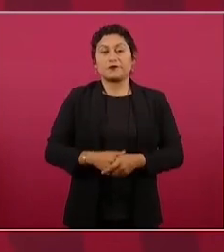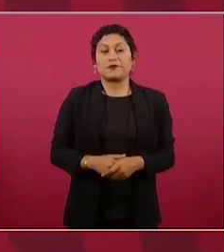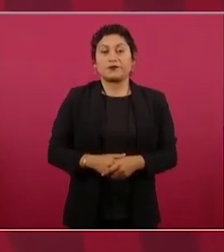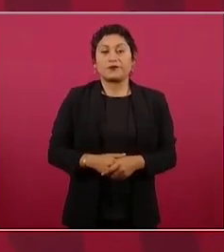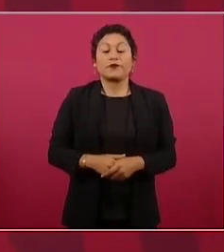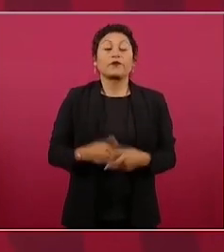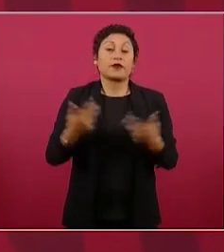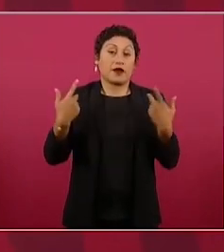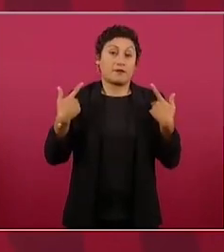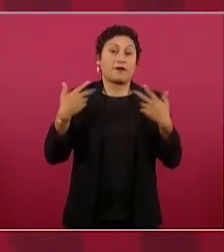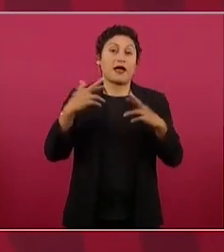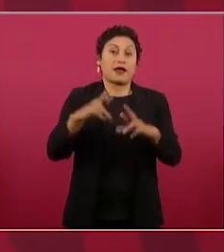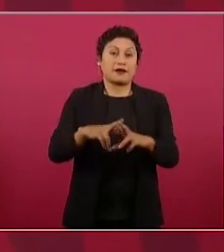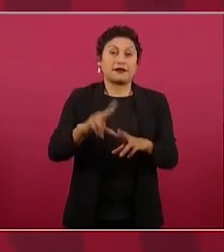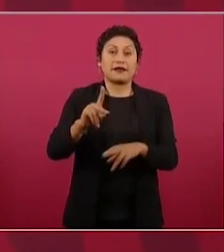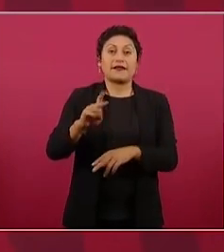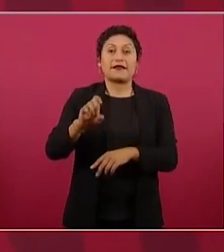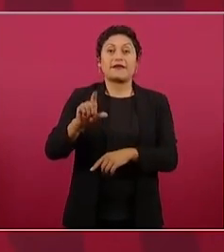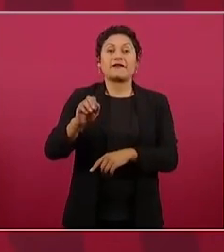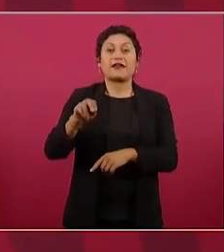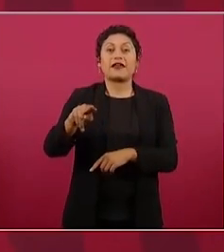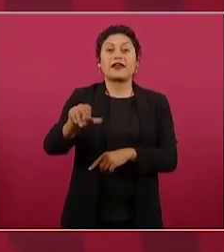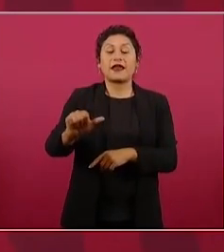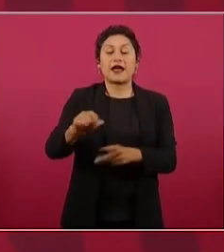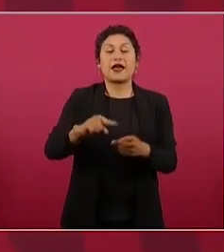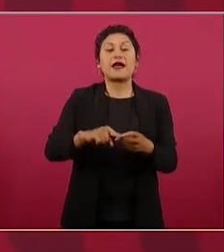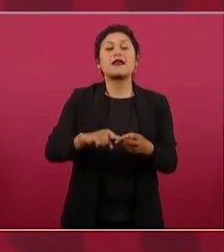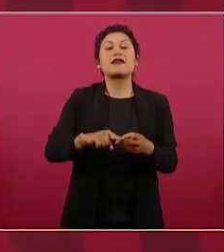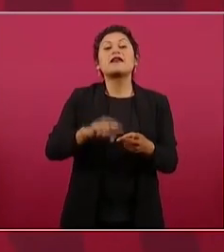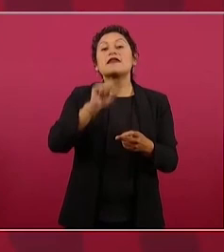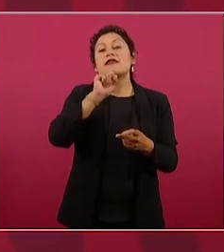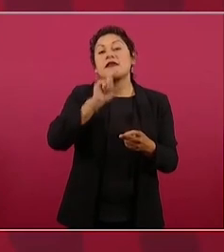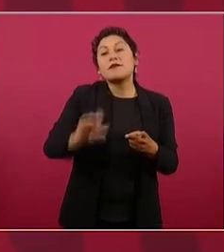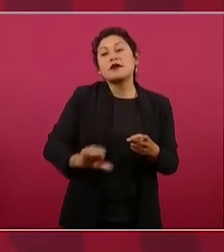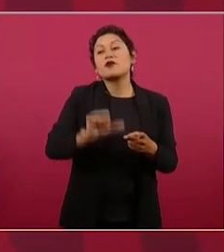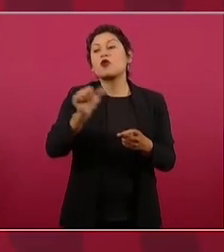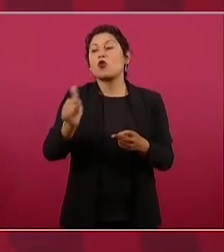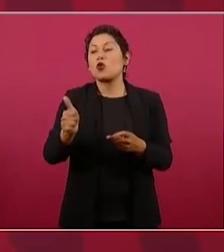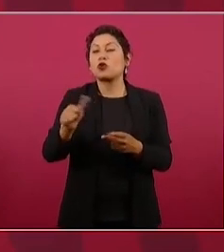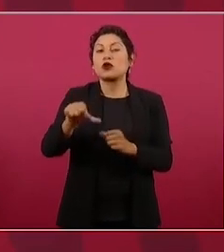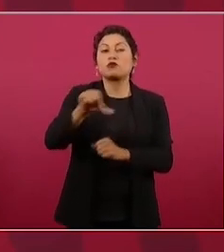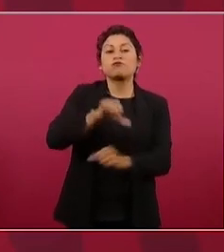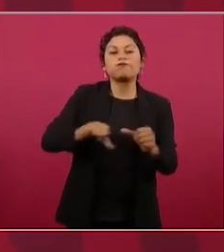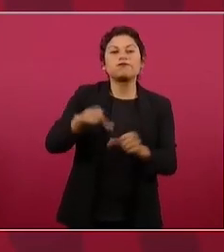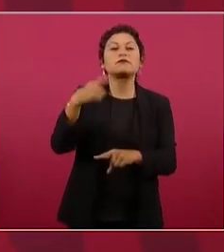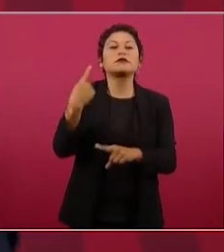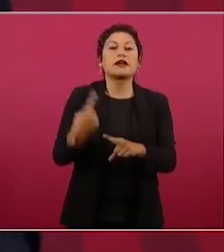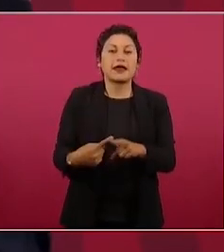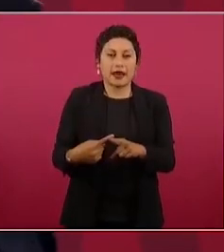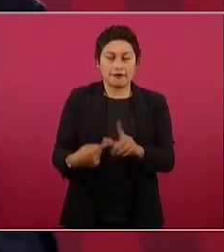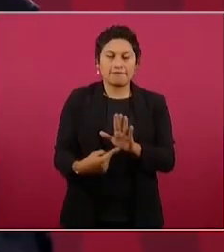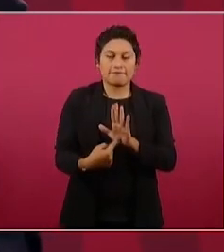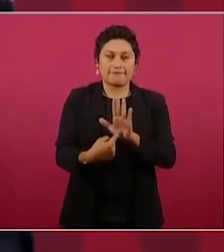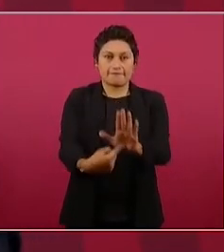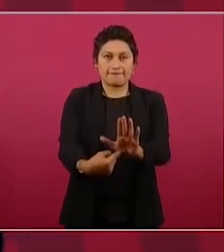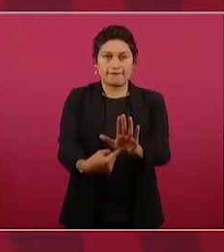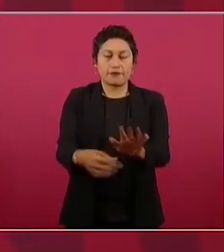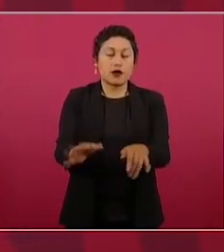tanto la maestra Delfina como quien va a sustituirla, porque